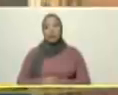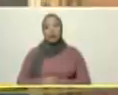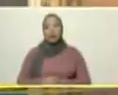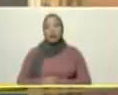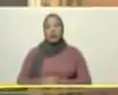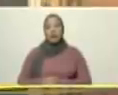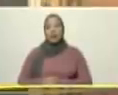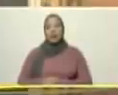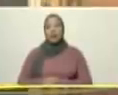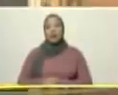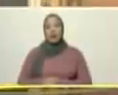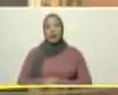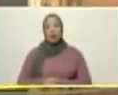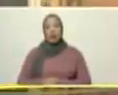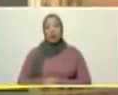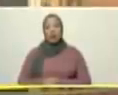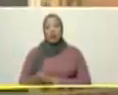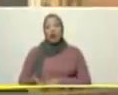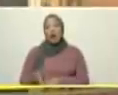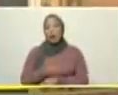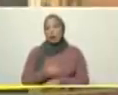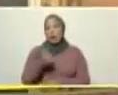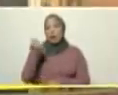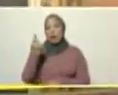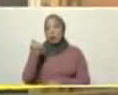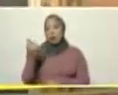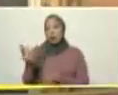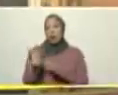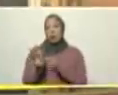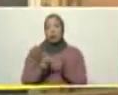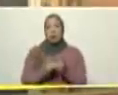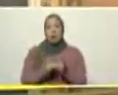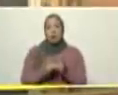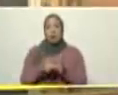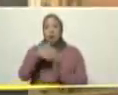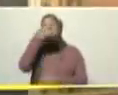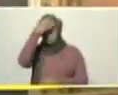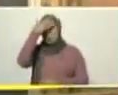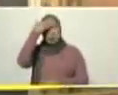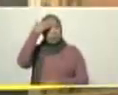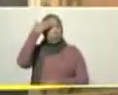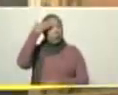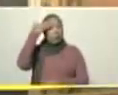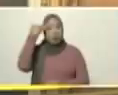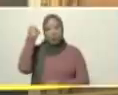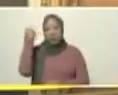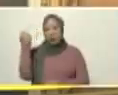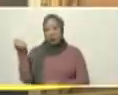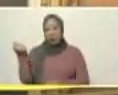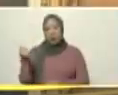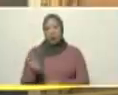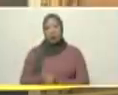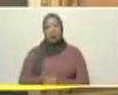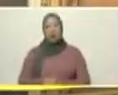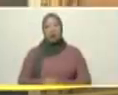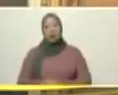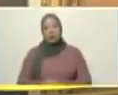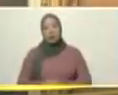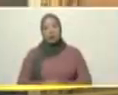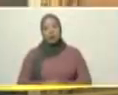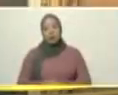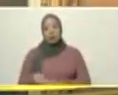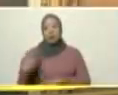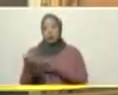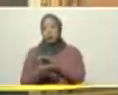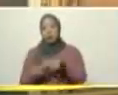Veníamos hablando con Cilia porque el 11 de abril es imborrable, las imágenes, la masacre,